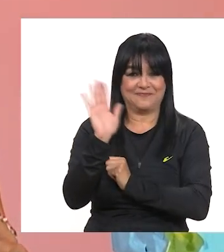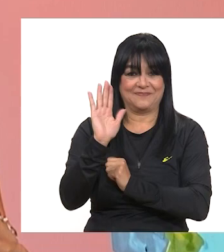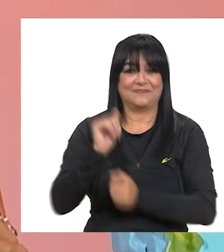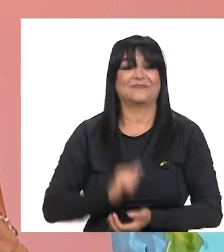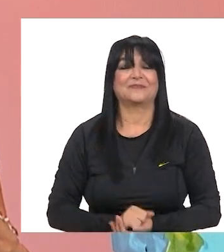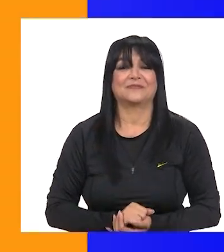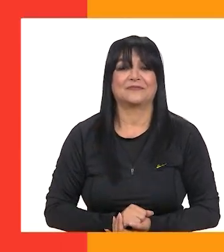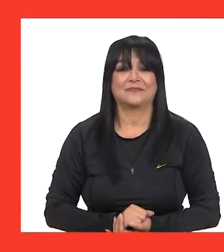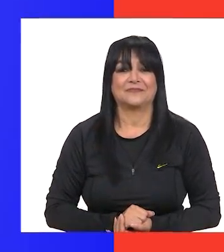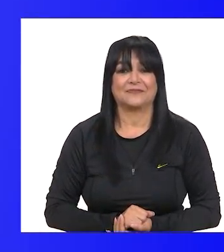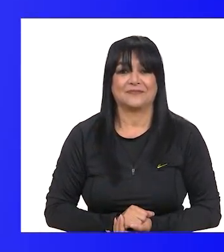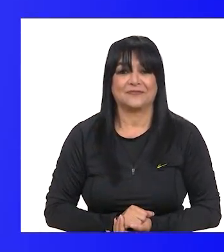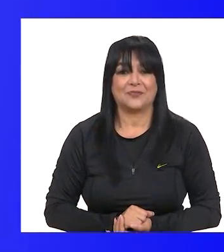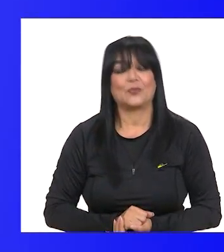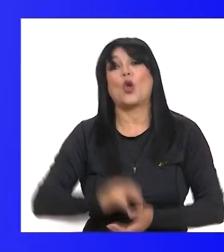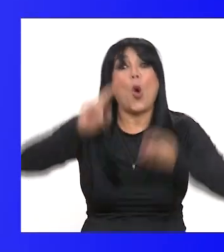luego!